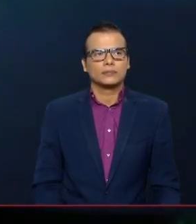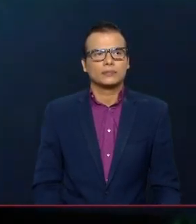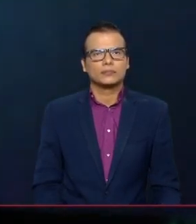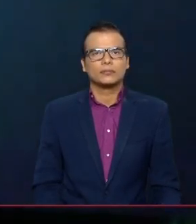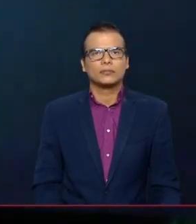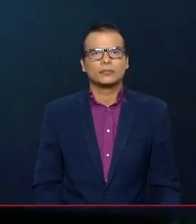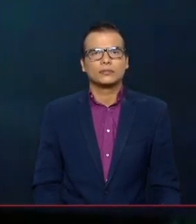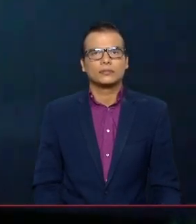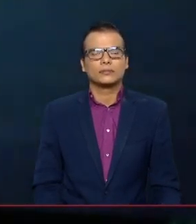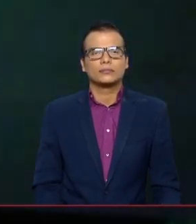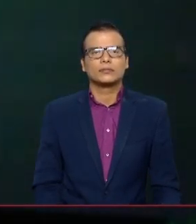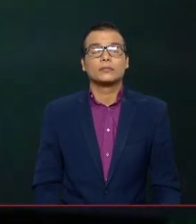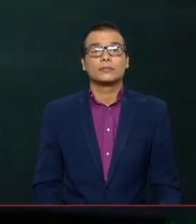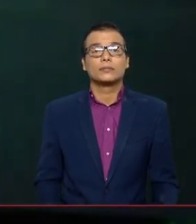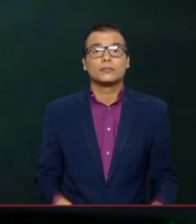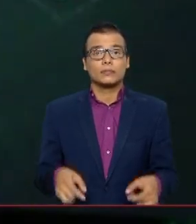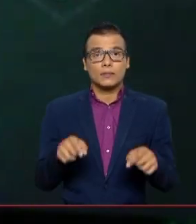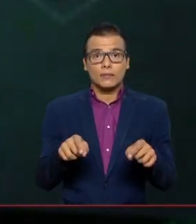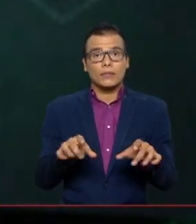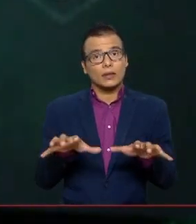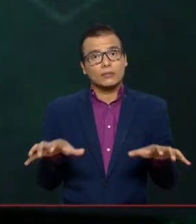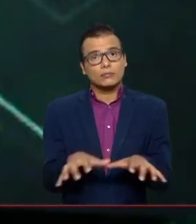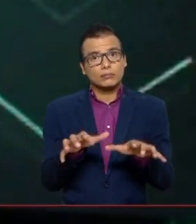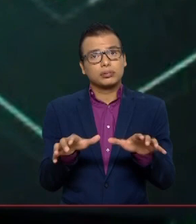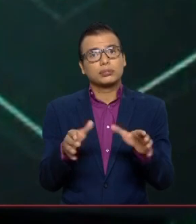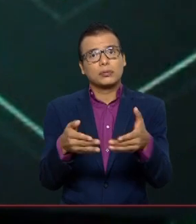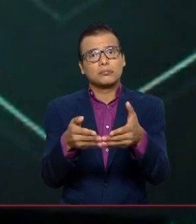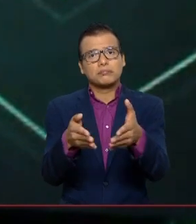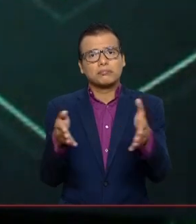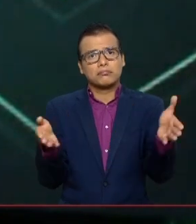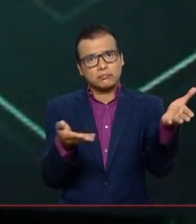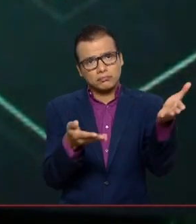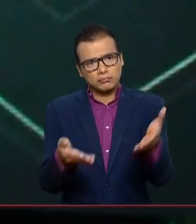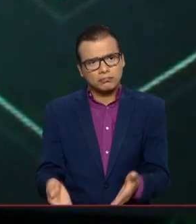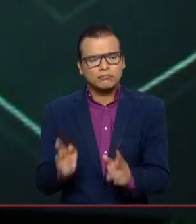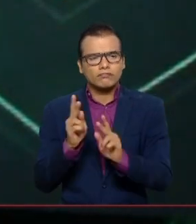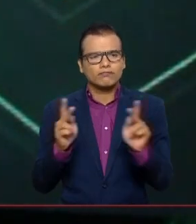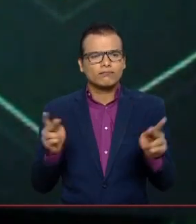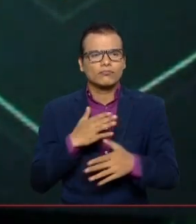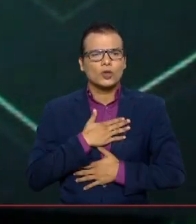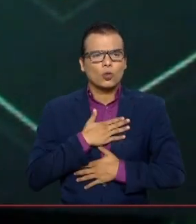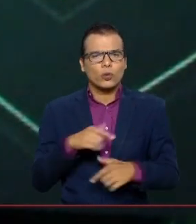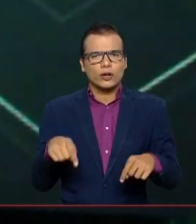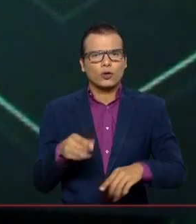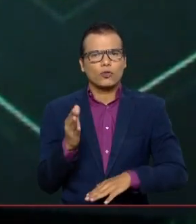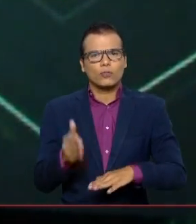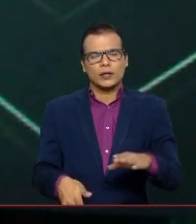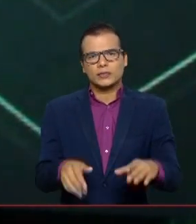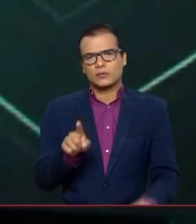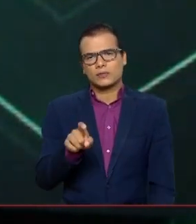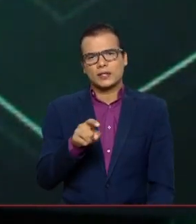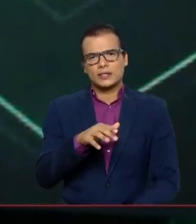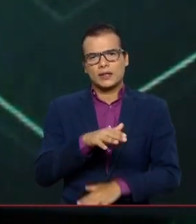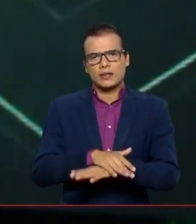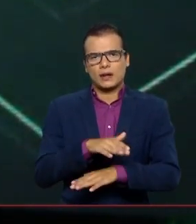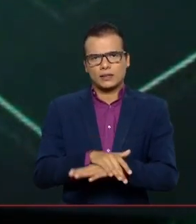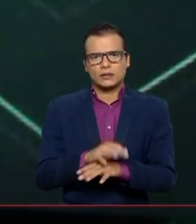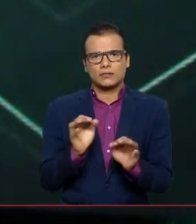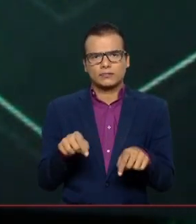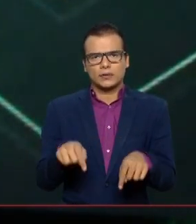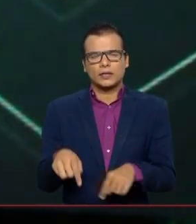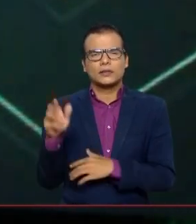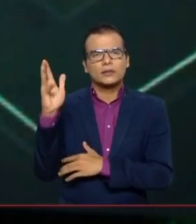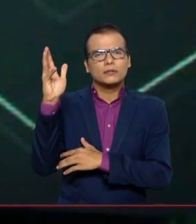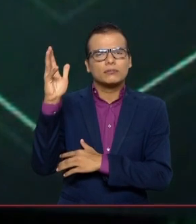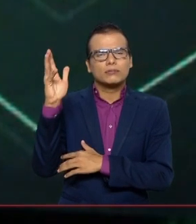es de puertas abiertas al público la entrada es libre y hasta hoy a las 6 de la tarde aquí en el centro de eventos Valle del